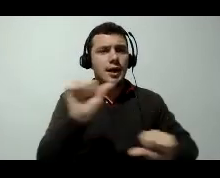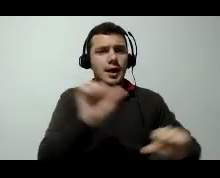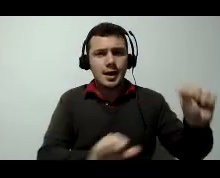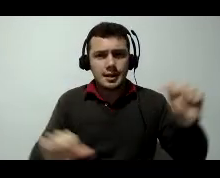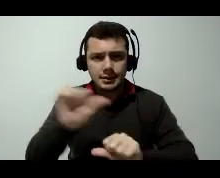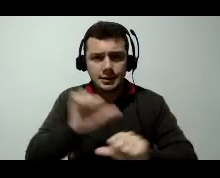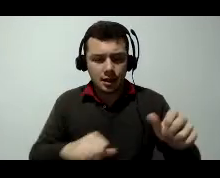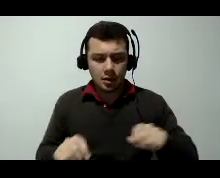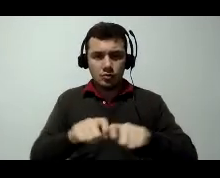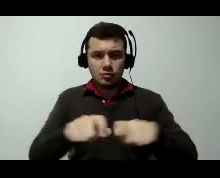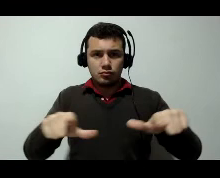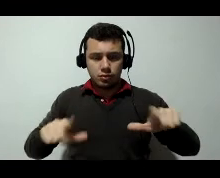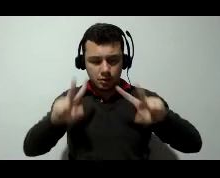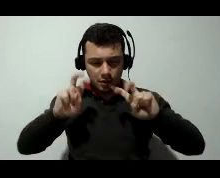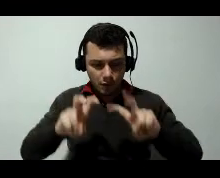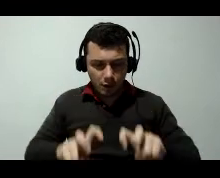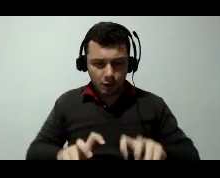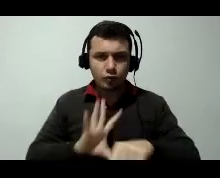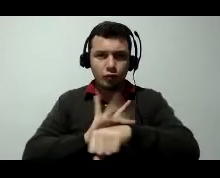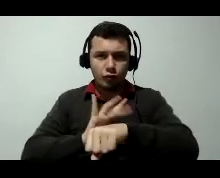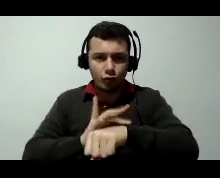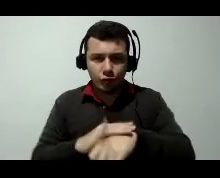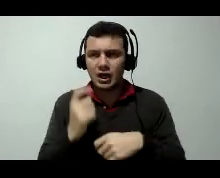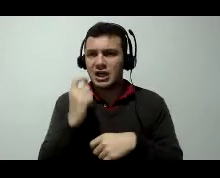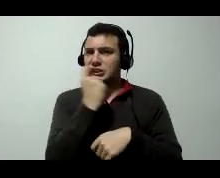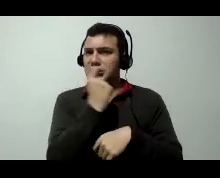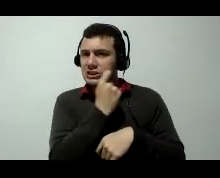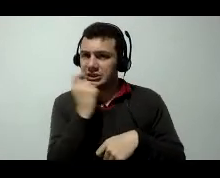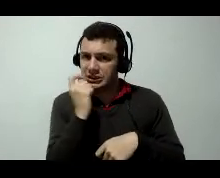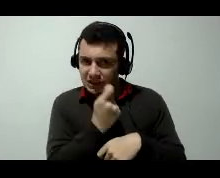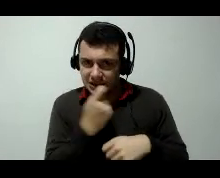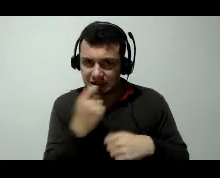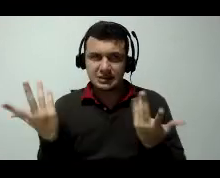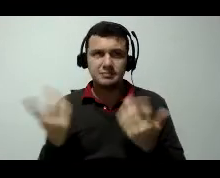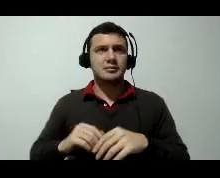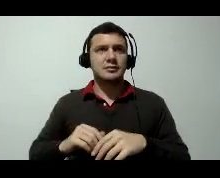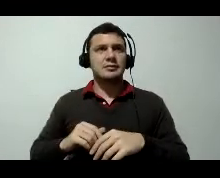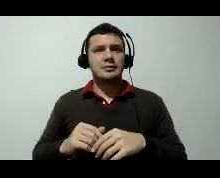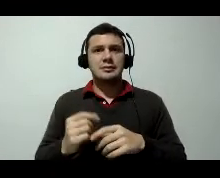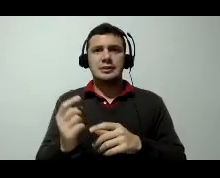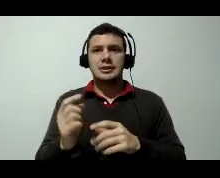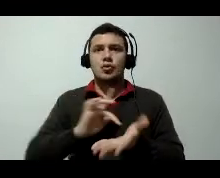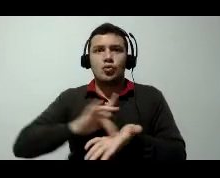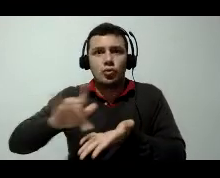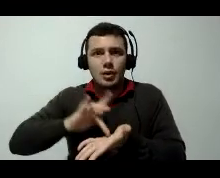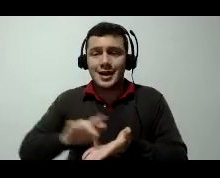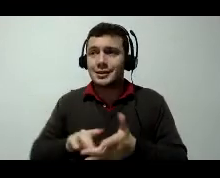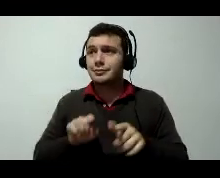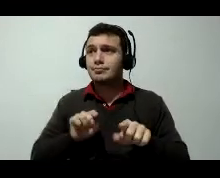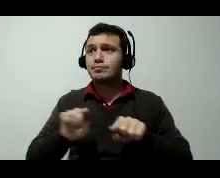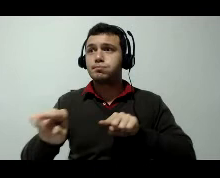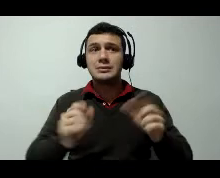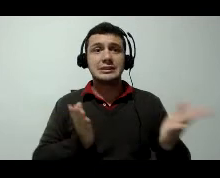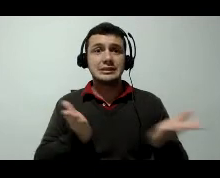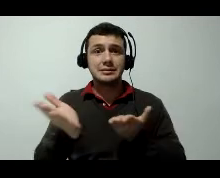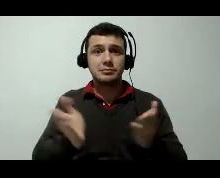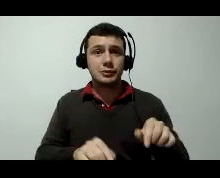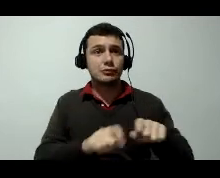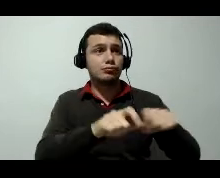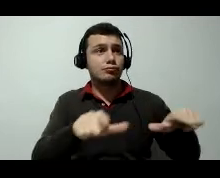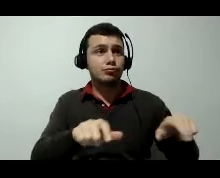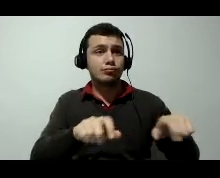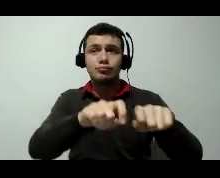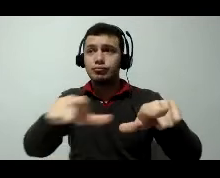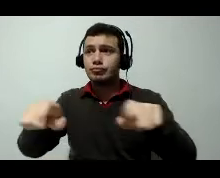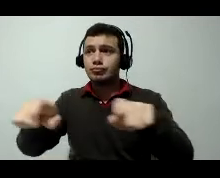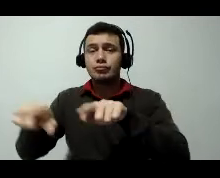de esterilización, odontología, hay unos servicios en donde definitivamente tenemos que poner no 2, sino